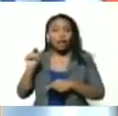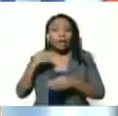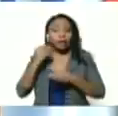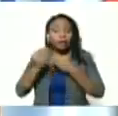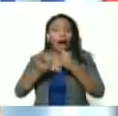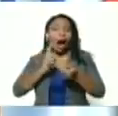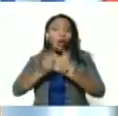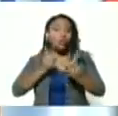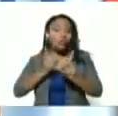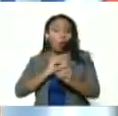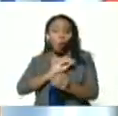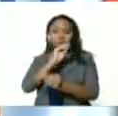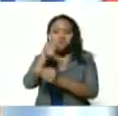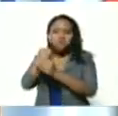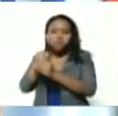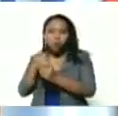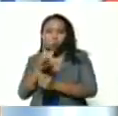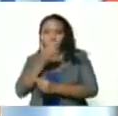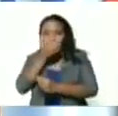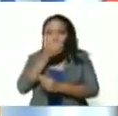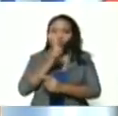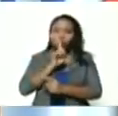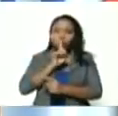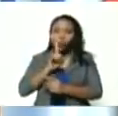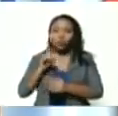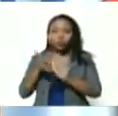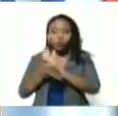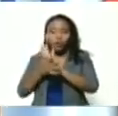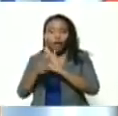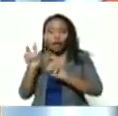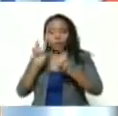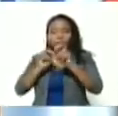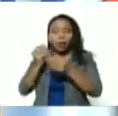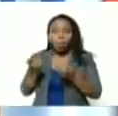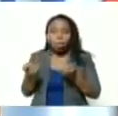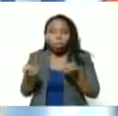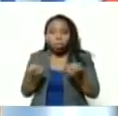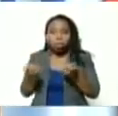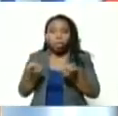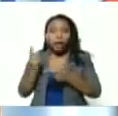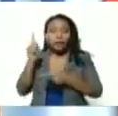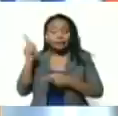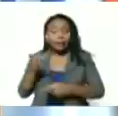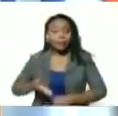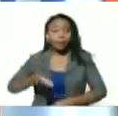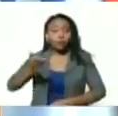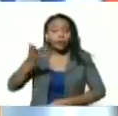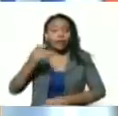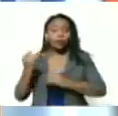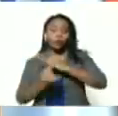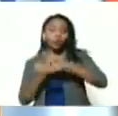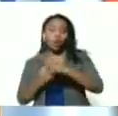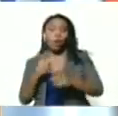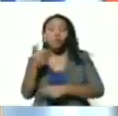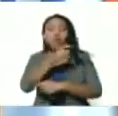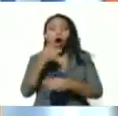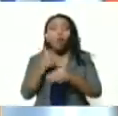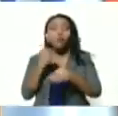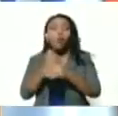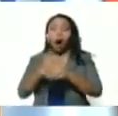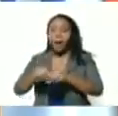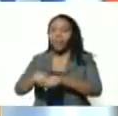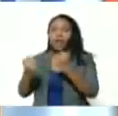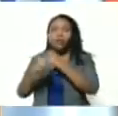infiltrados e enquistados en esta loable institución, buscan hacer daño porque hacen lo